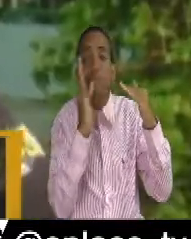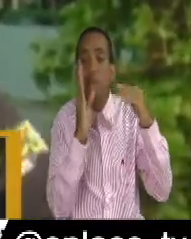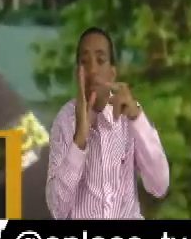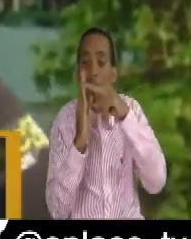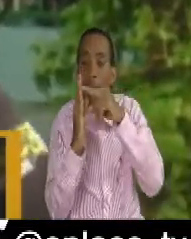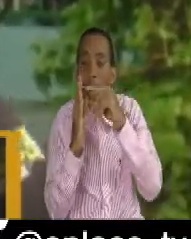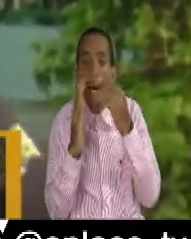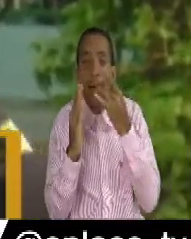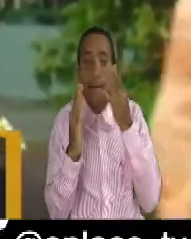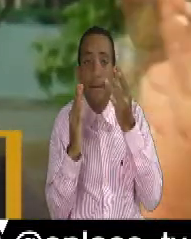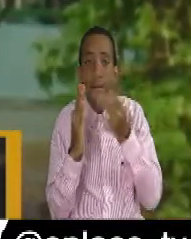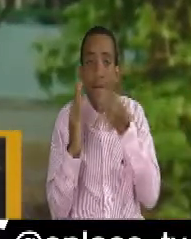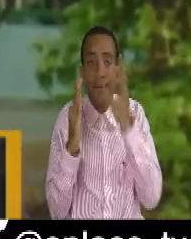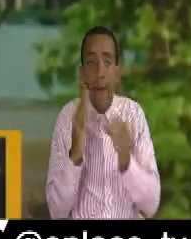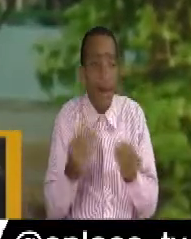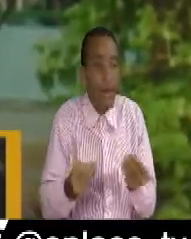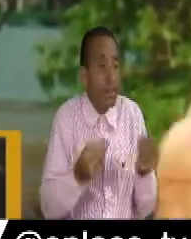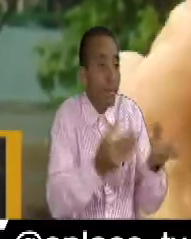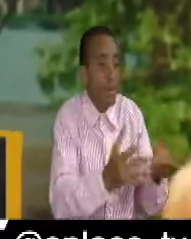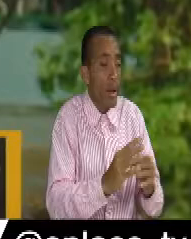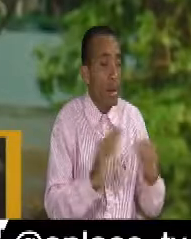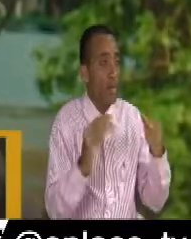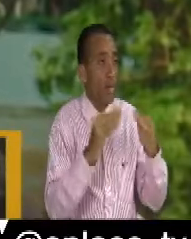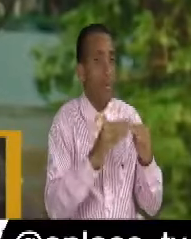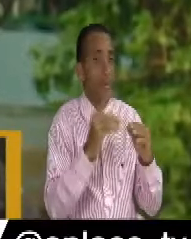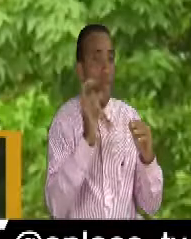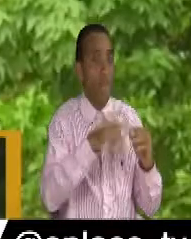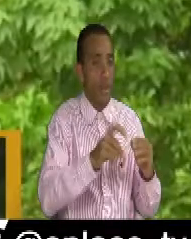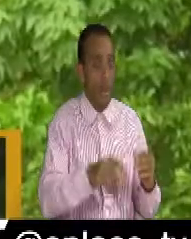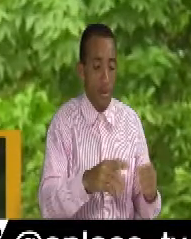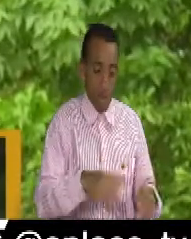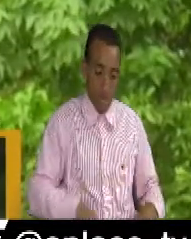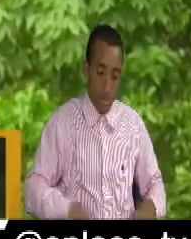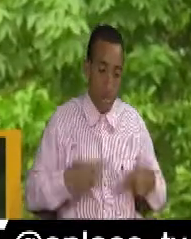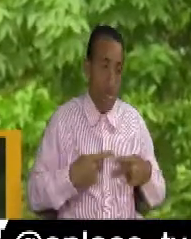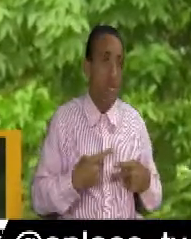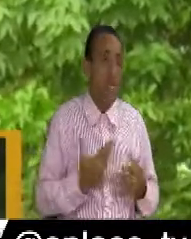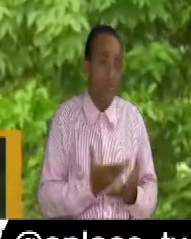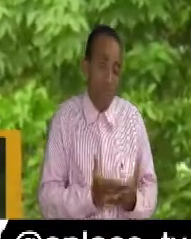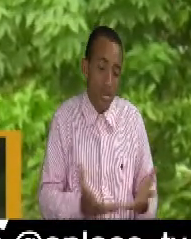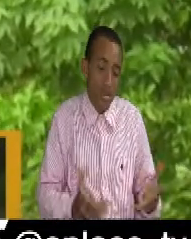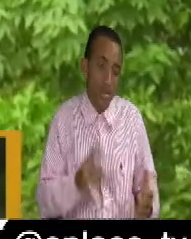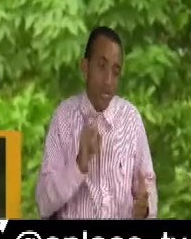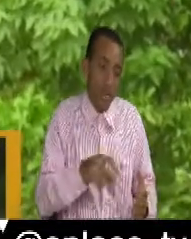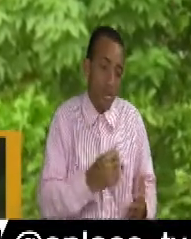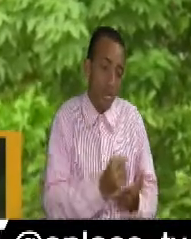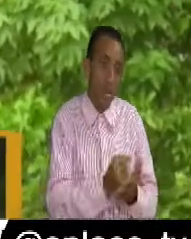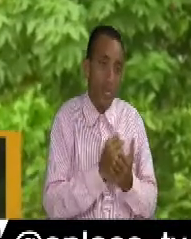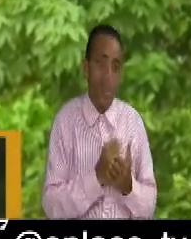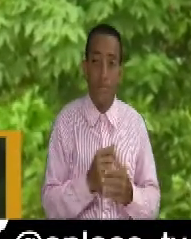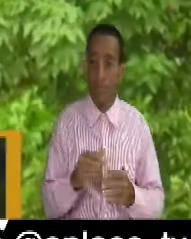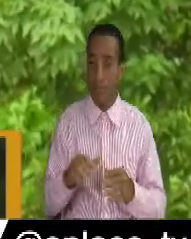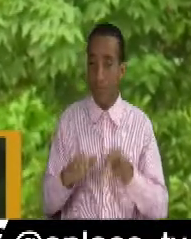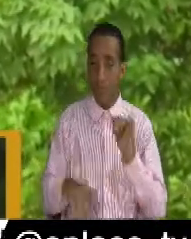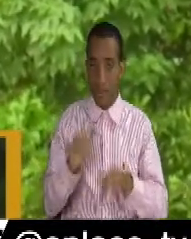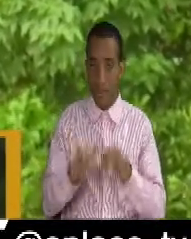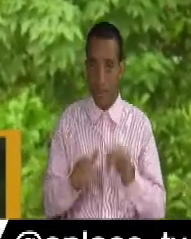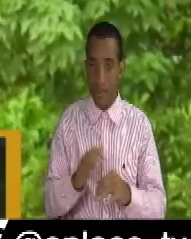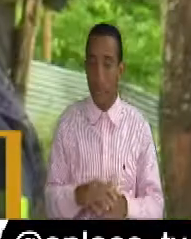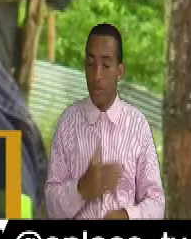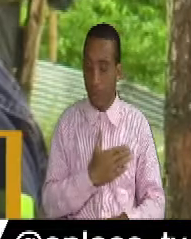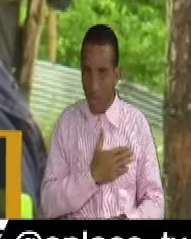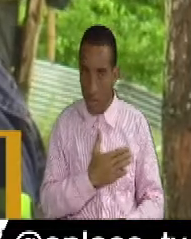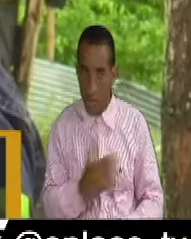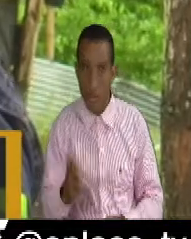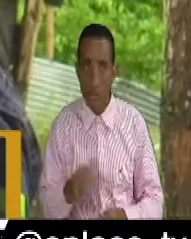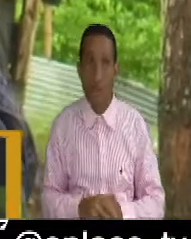en el corazón también por las personas necesitadas. Personal de la Secretaría de Infraestructura atendió la emergencia de forma oportuna. Aquí en